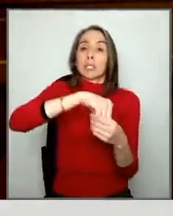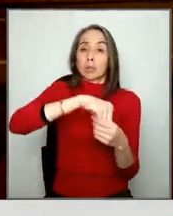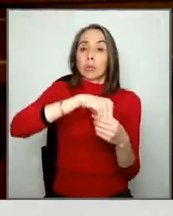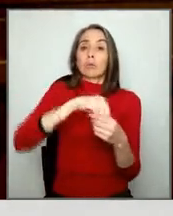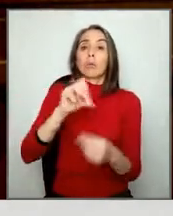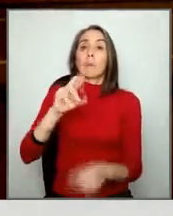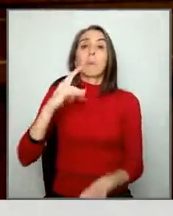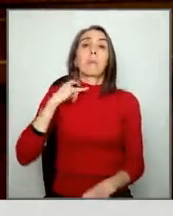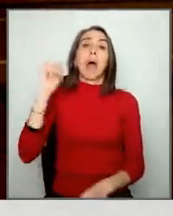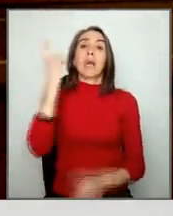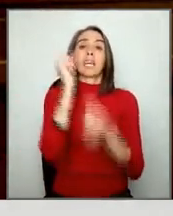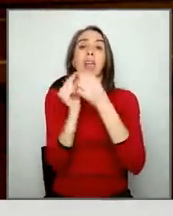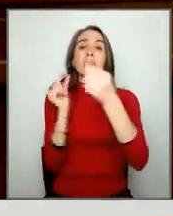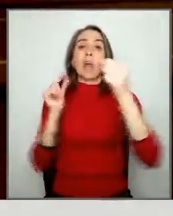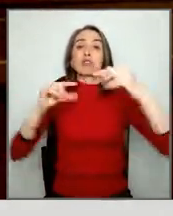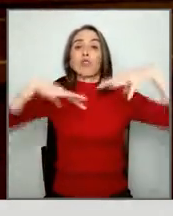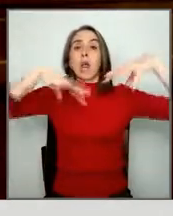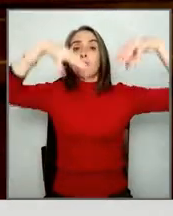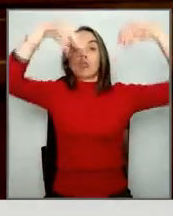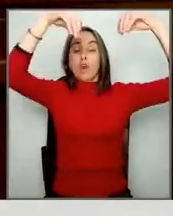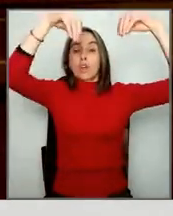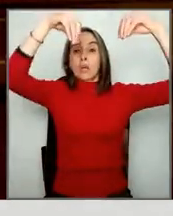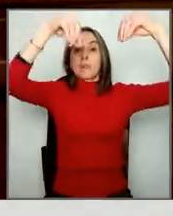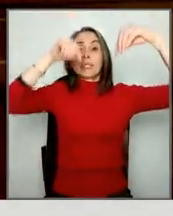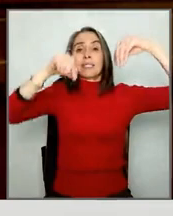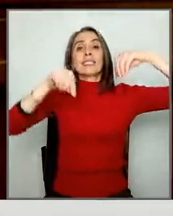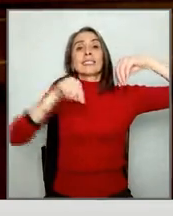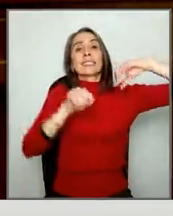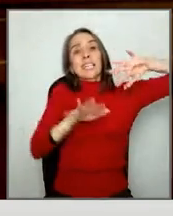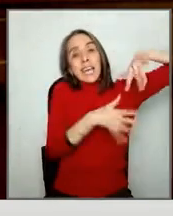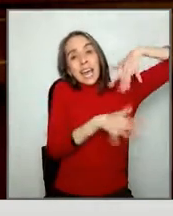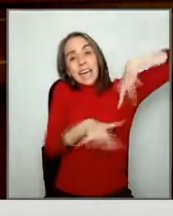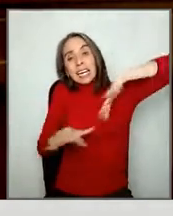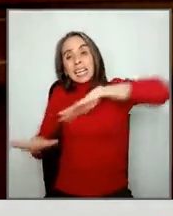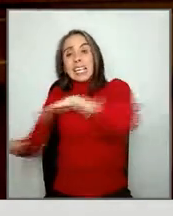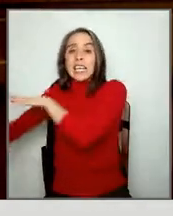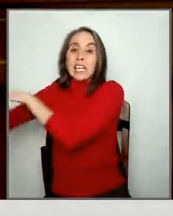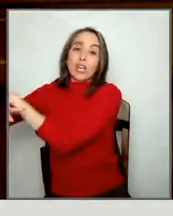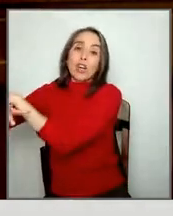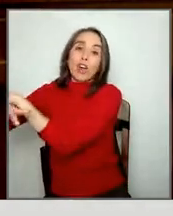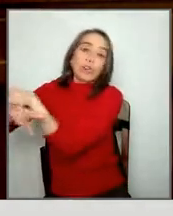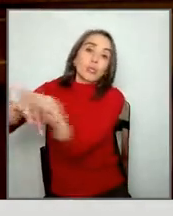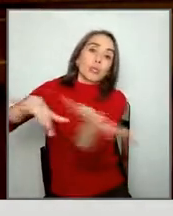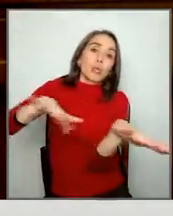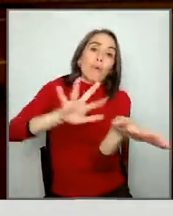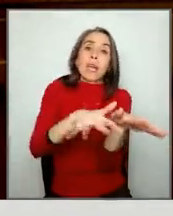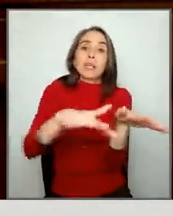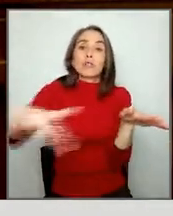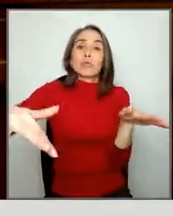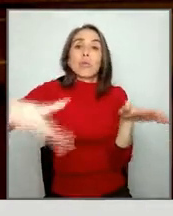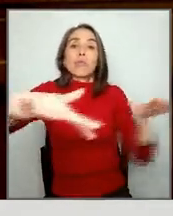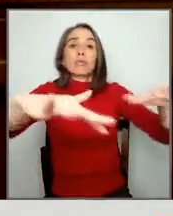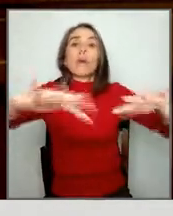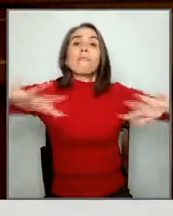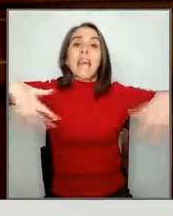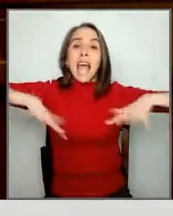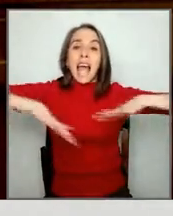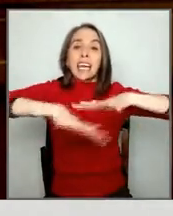porque este río es afluente de otros ríos que pasan por el parque